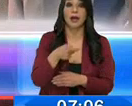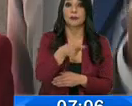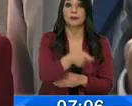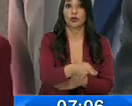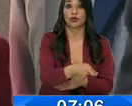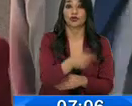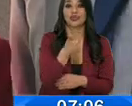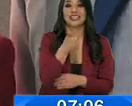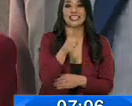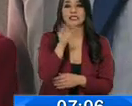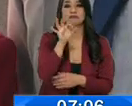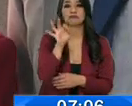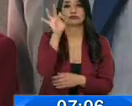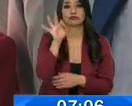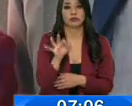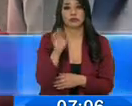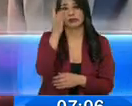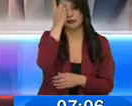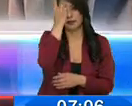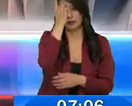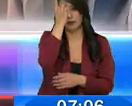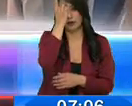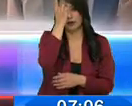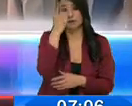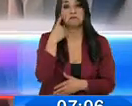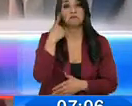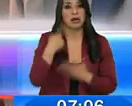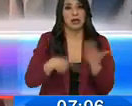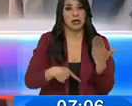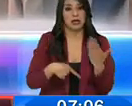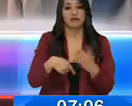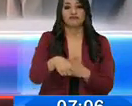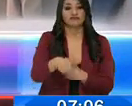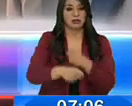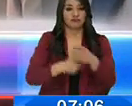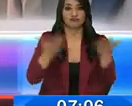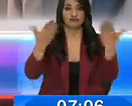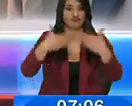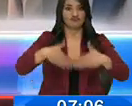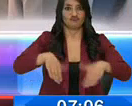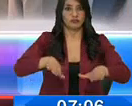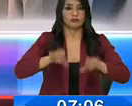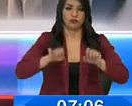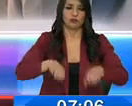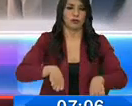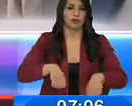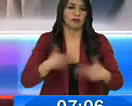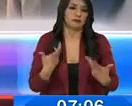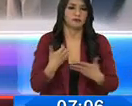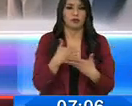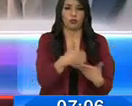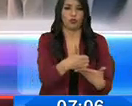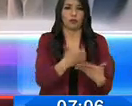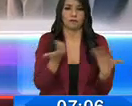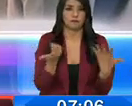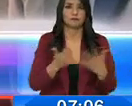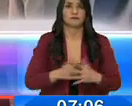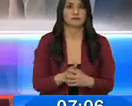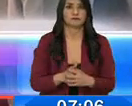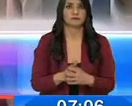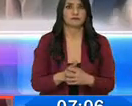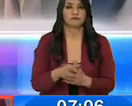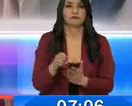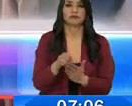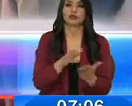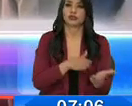del 10% de lo adeudado, para que este FINGAD, que es un instrumento que genera, que se devenga a través de